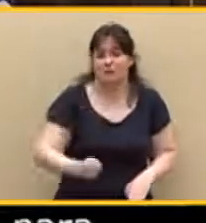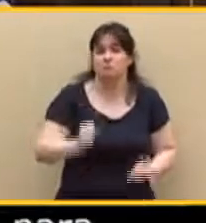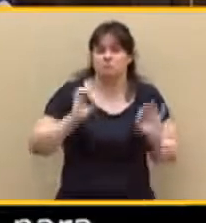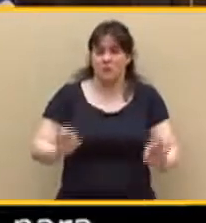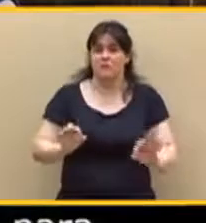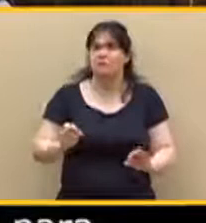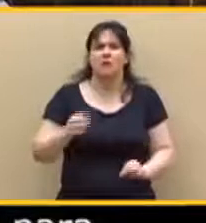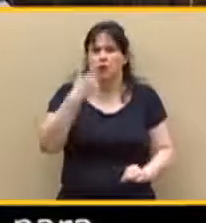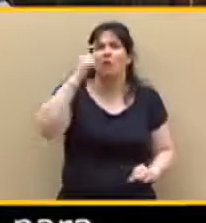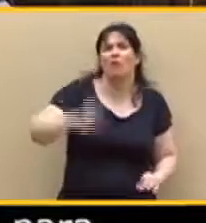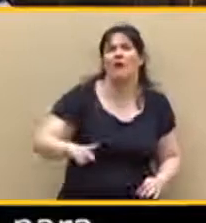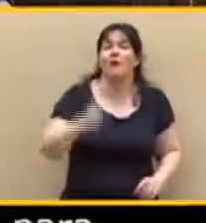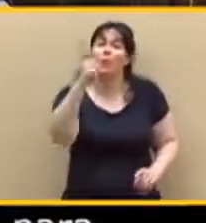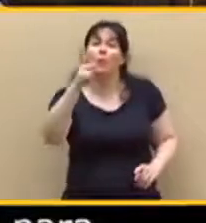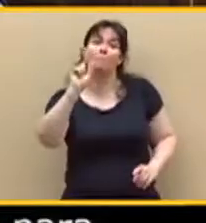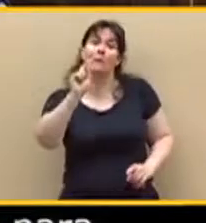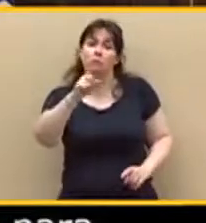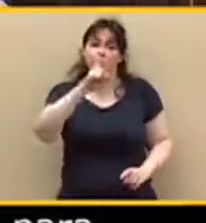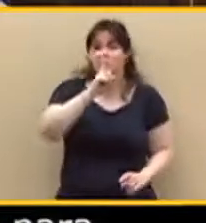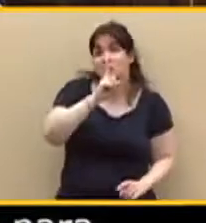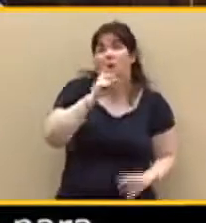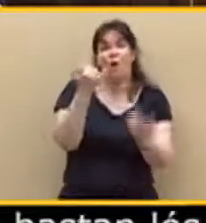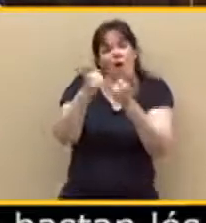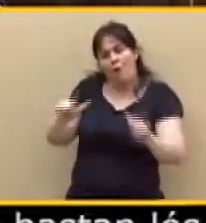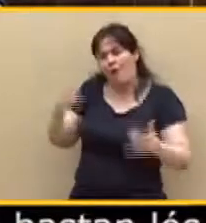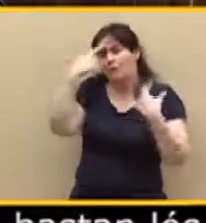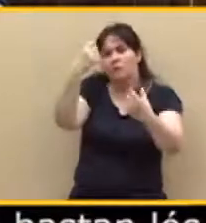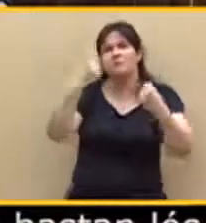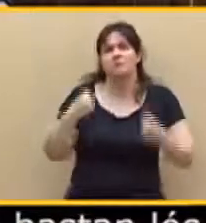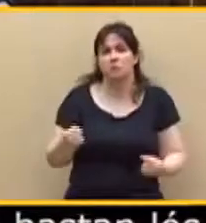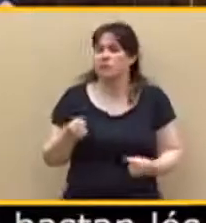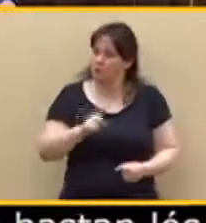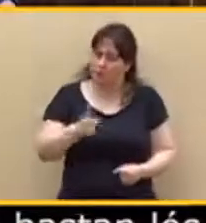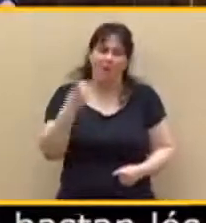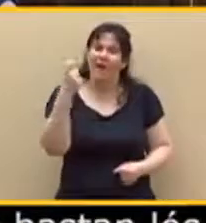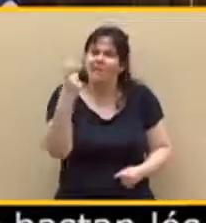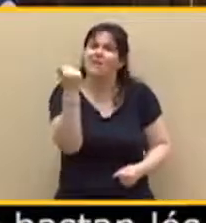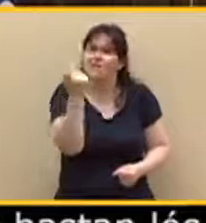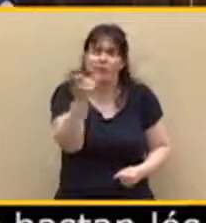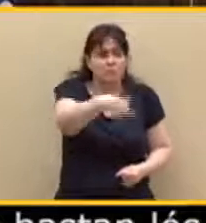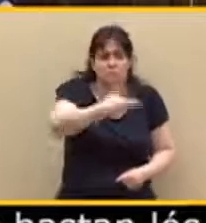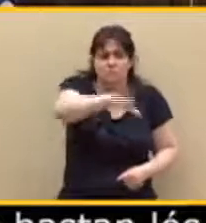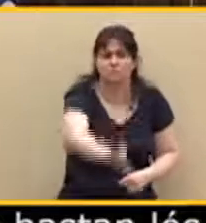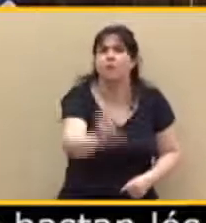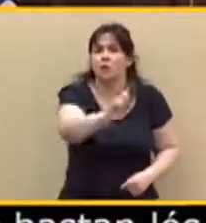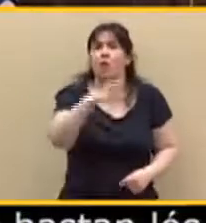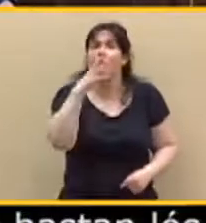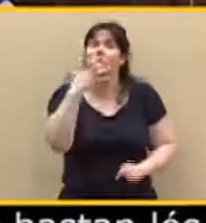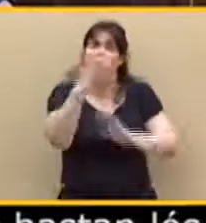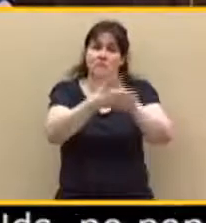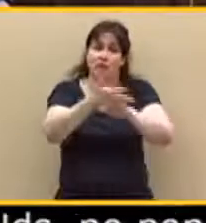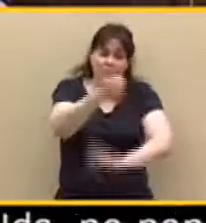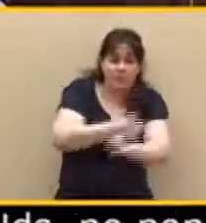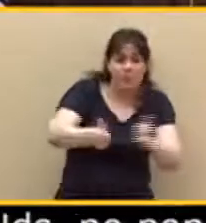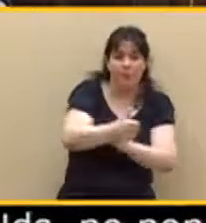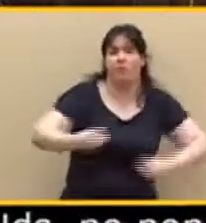los minutos de silencio y los gestos institucionales, no bastan. Hace falta un dinero que ustedes no ponen, porque cuando se trata de priorizar los gastos en